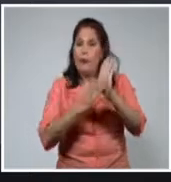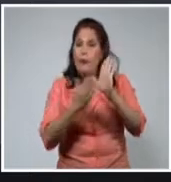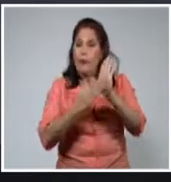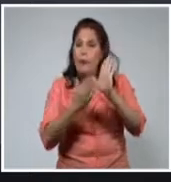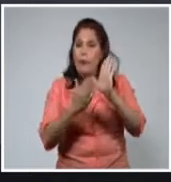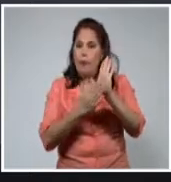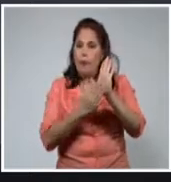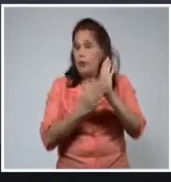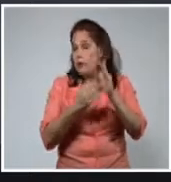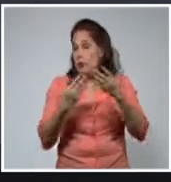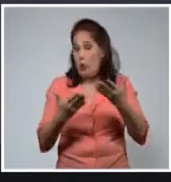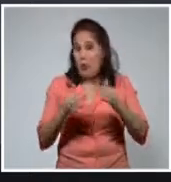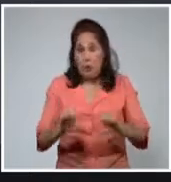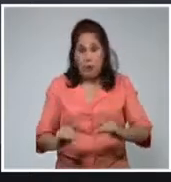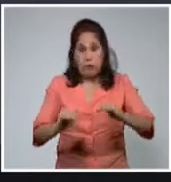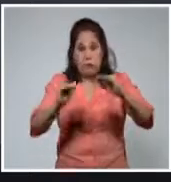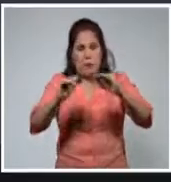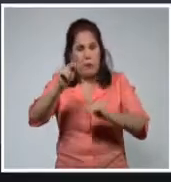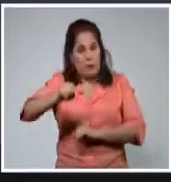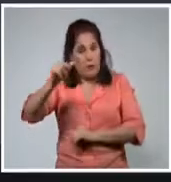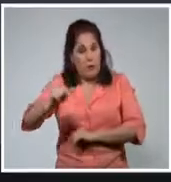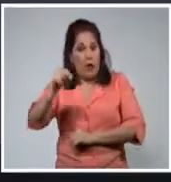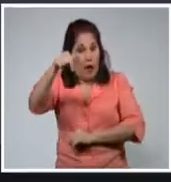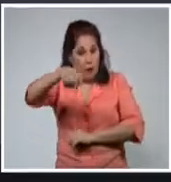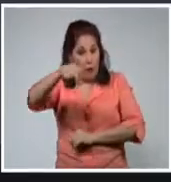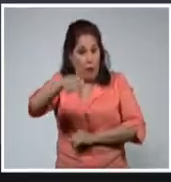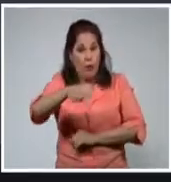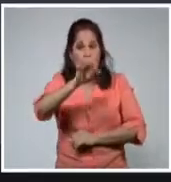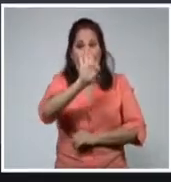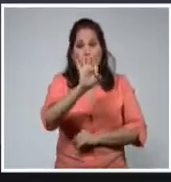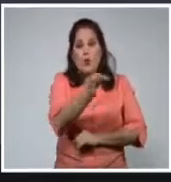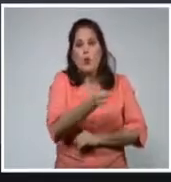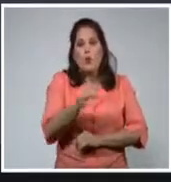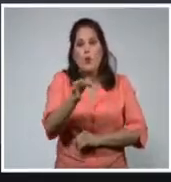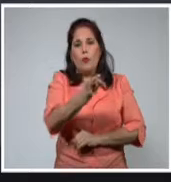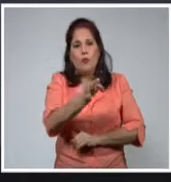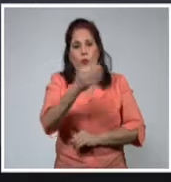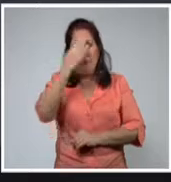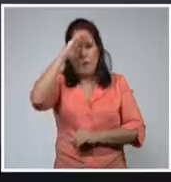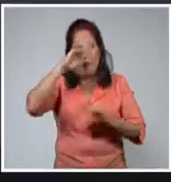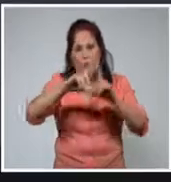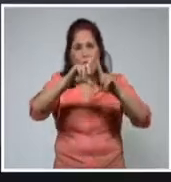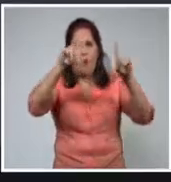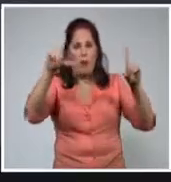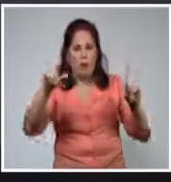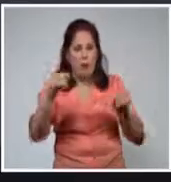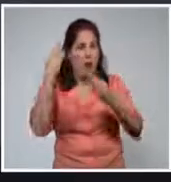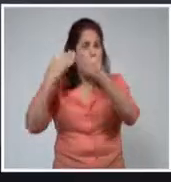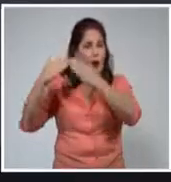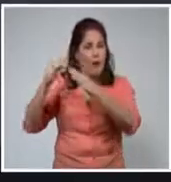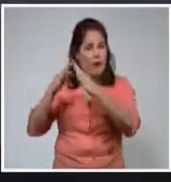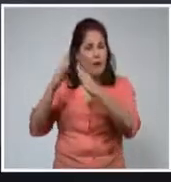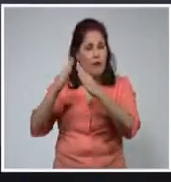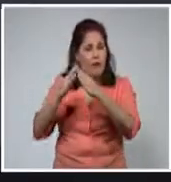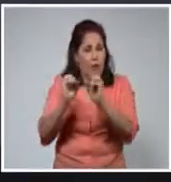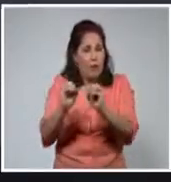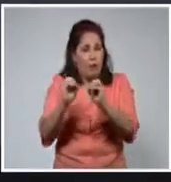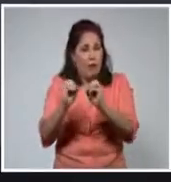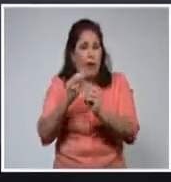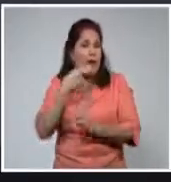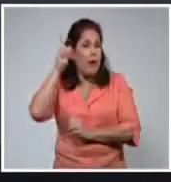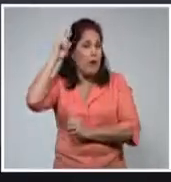conexión de personas que viven hoy en ocho municipios de nuestro país con los habitantes originales del